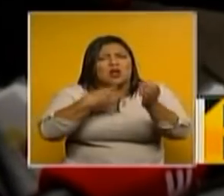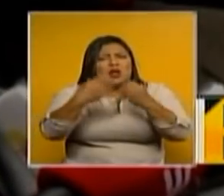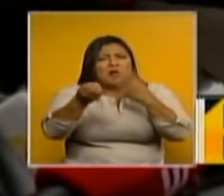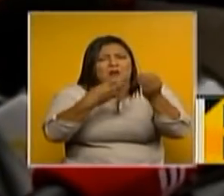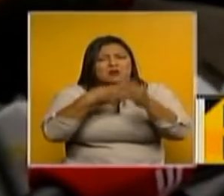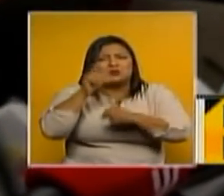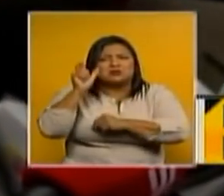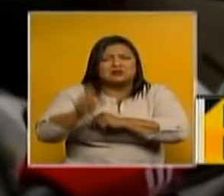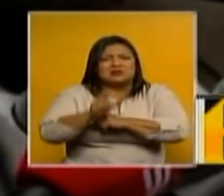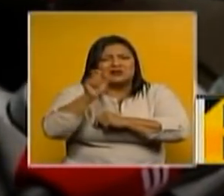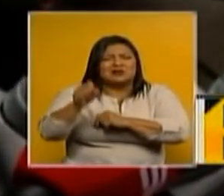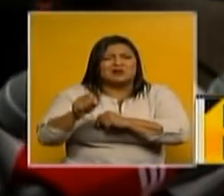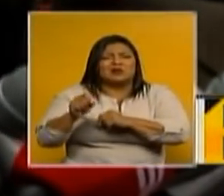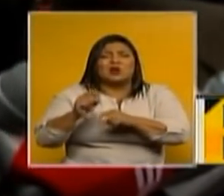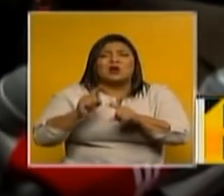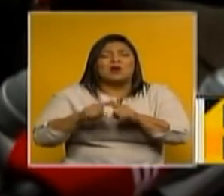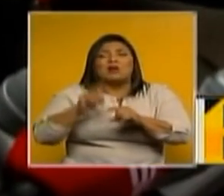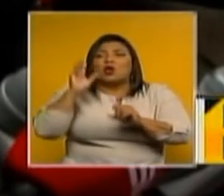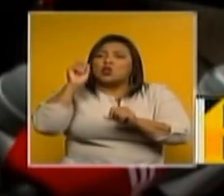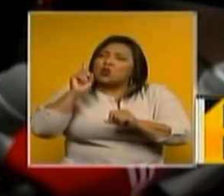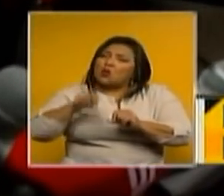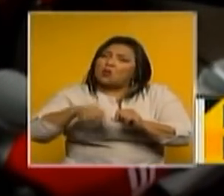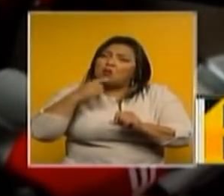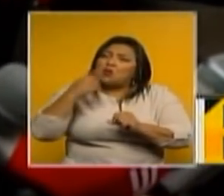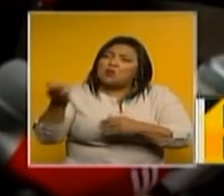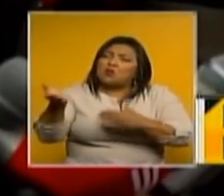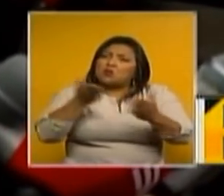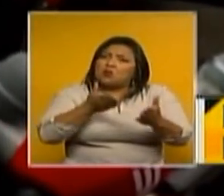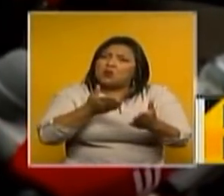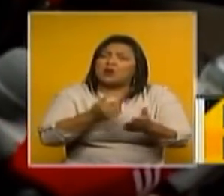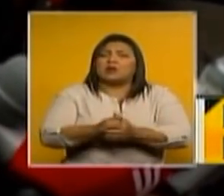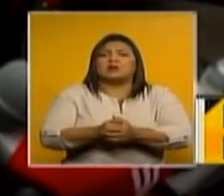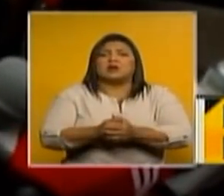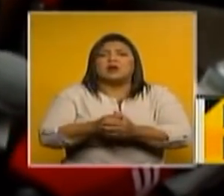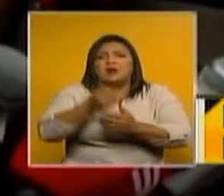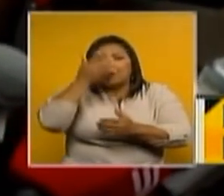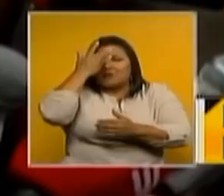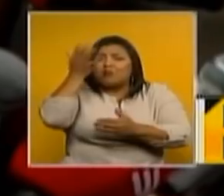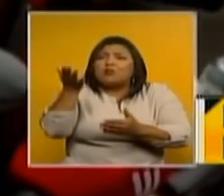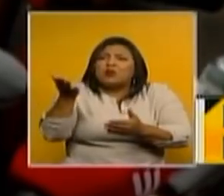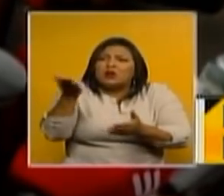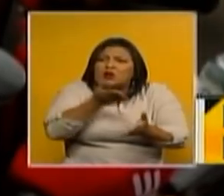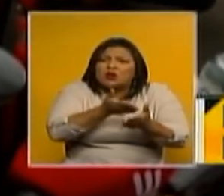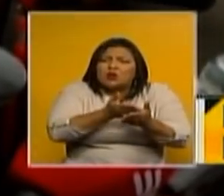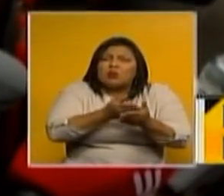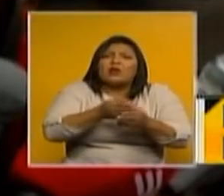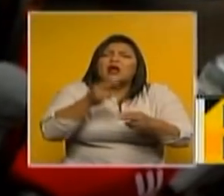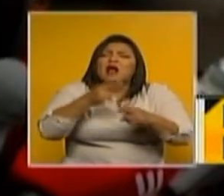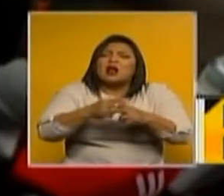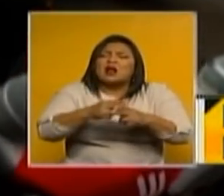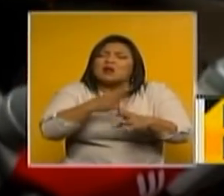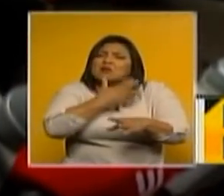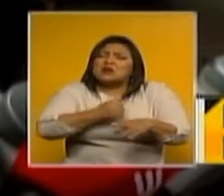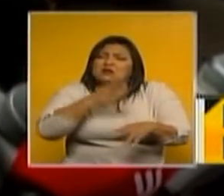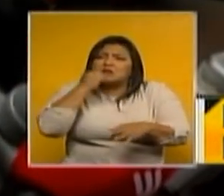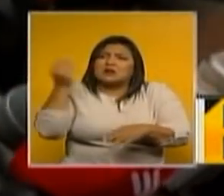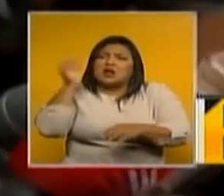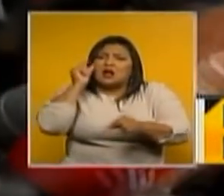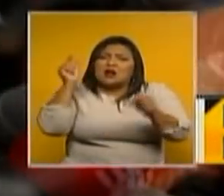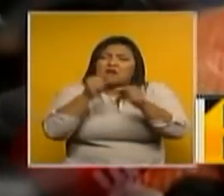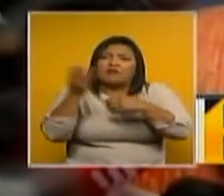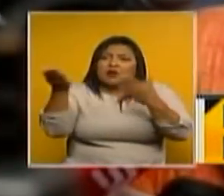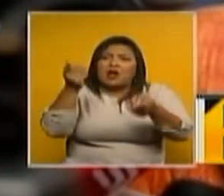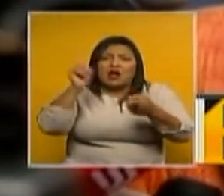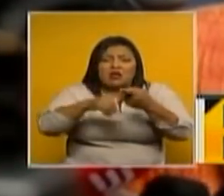de personas, pero vemos que no lo ponen al expresidente, por supuesto, pero no lo pone al expresidente Rafael Correa, a la fiscalía, hasta